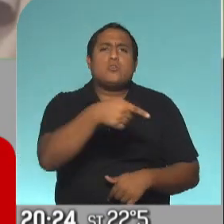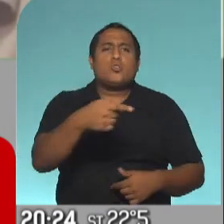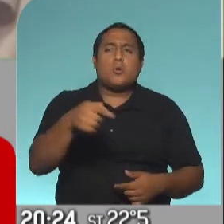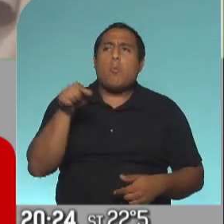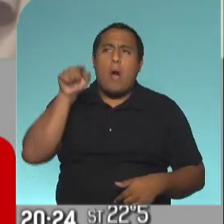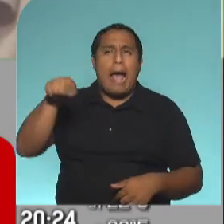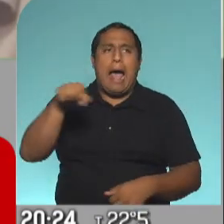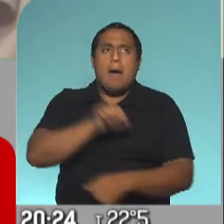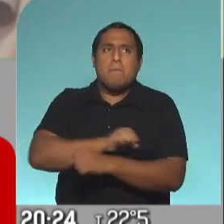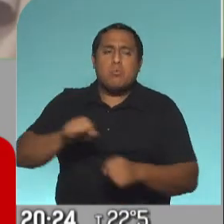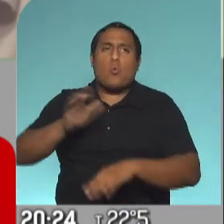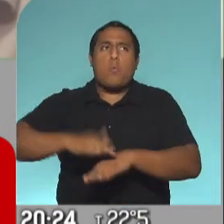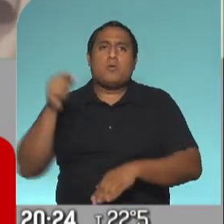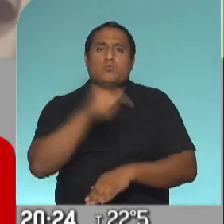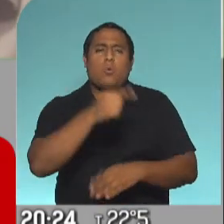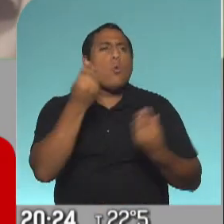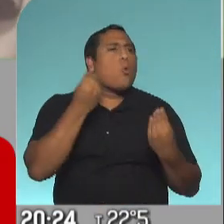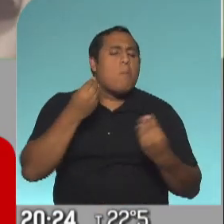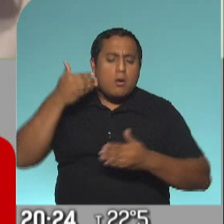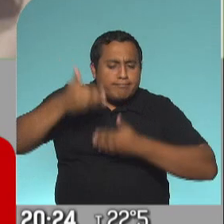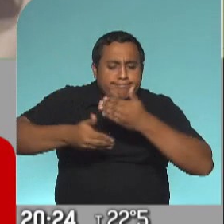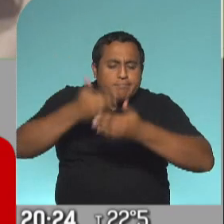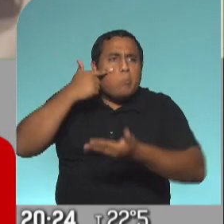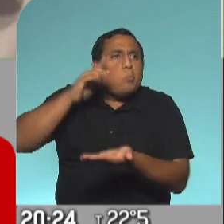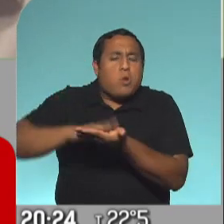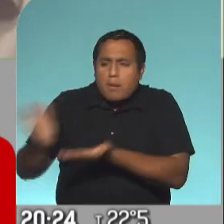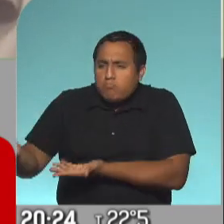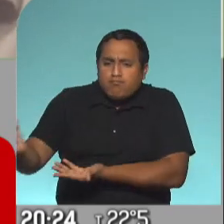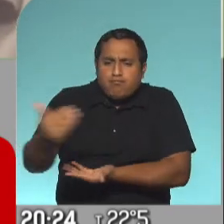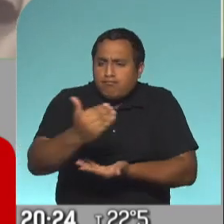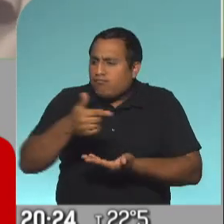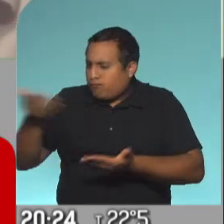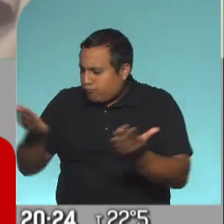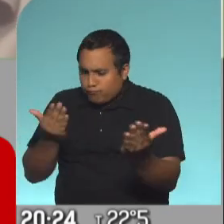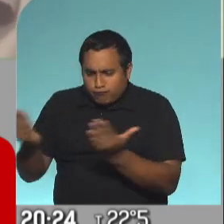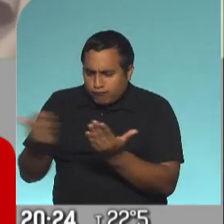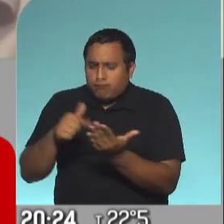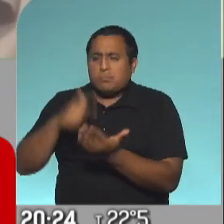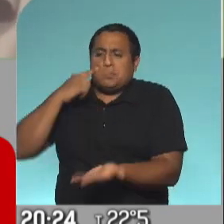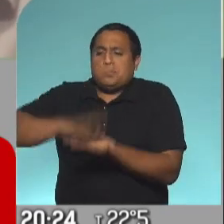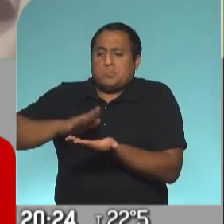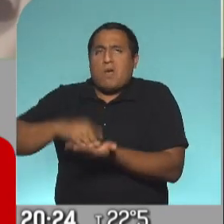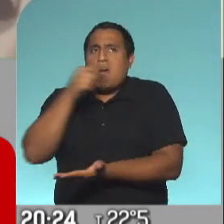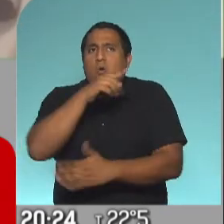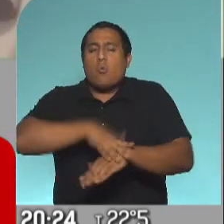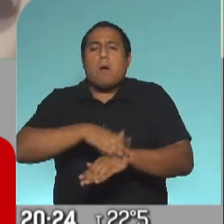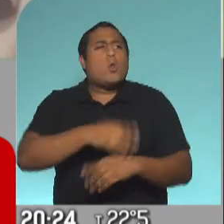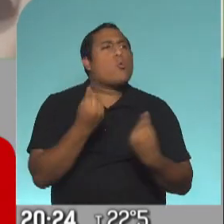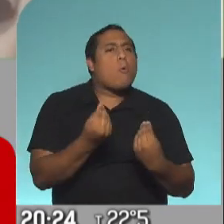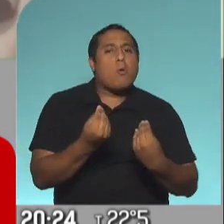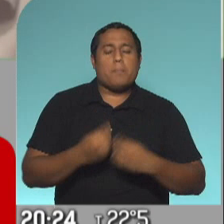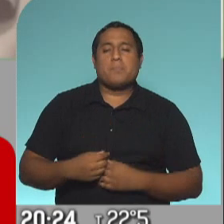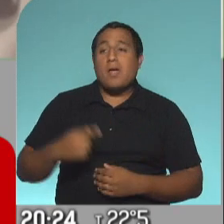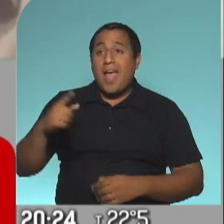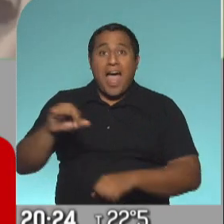atentado? ¿Cómo fue el desarrollo de la recolección de pruebas que ustedes tienen al respecto? Que fue un atentado se